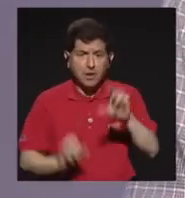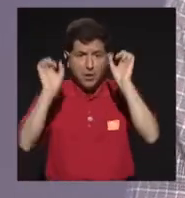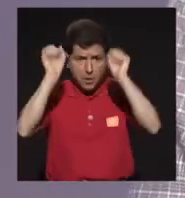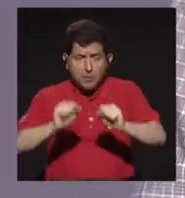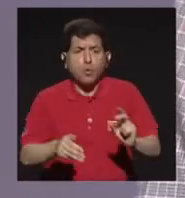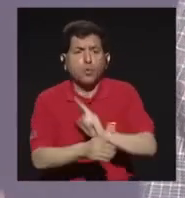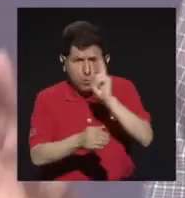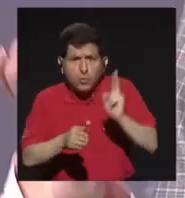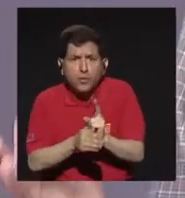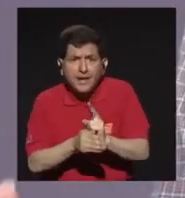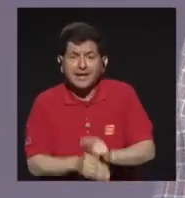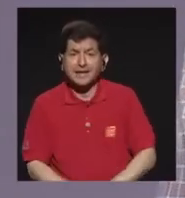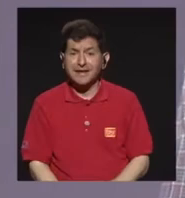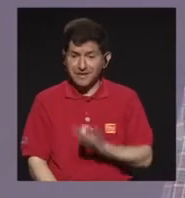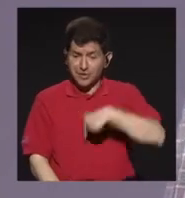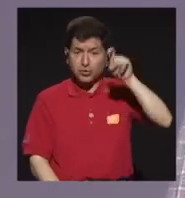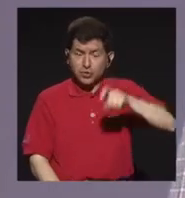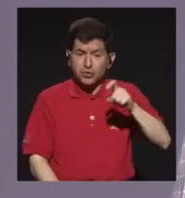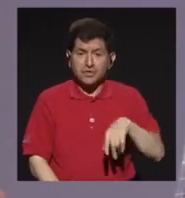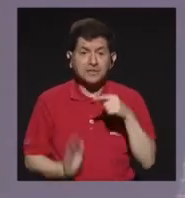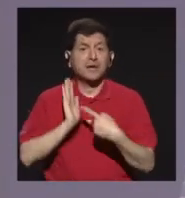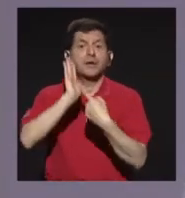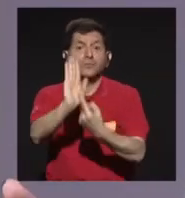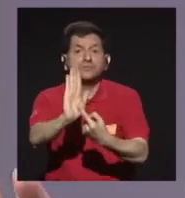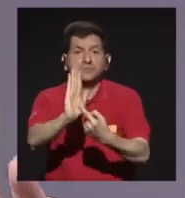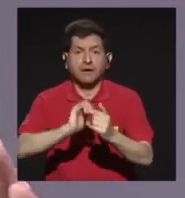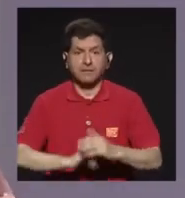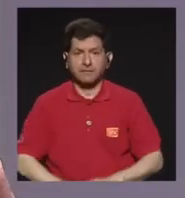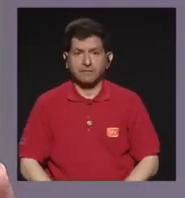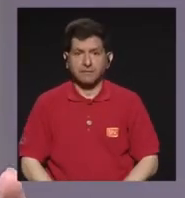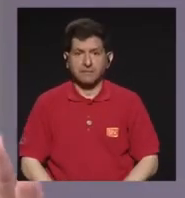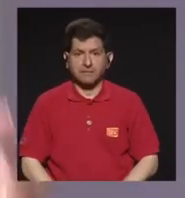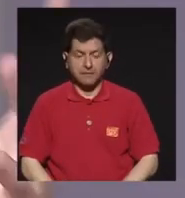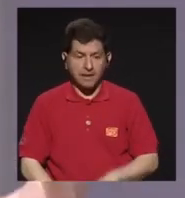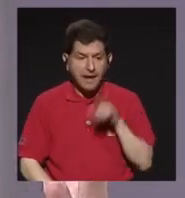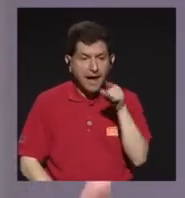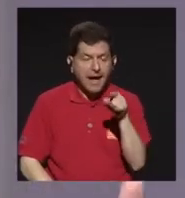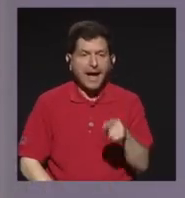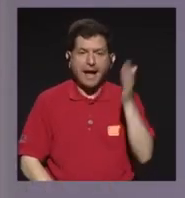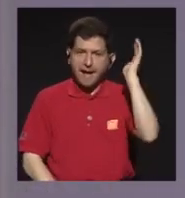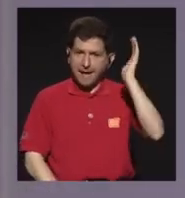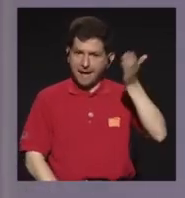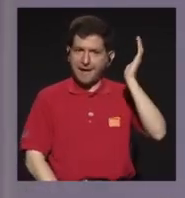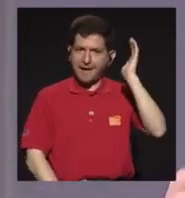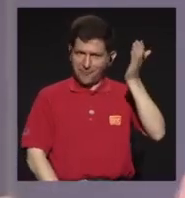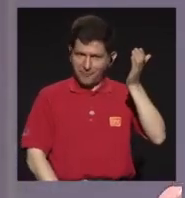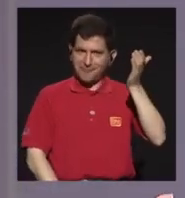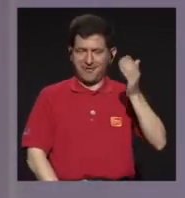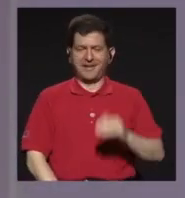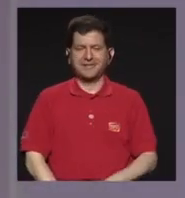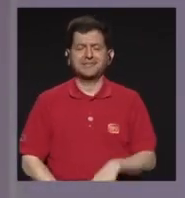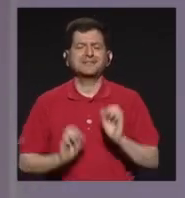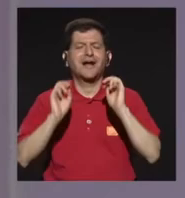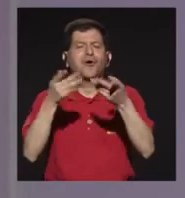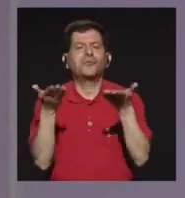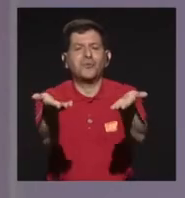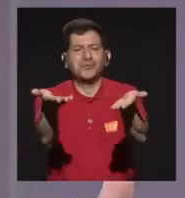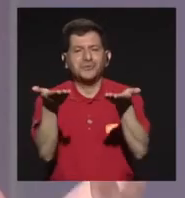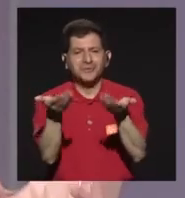podemos utilizar, que necesitamos rescatar, y ahí es donde la conferencia te permite